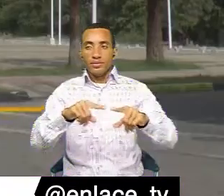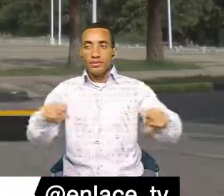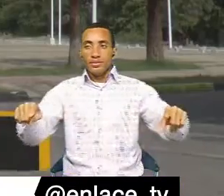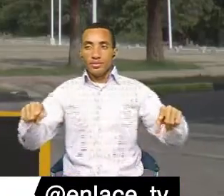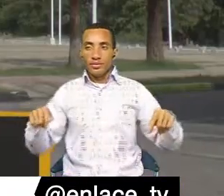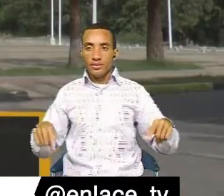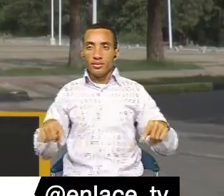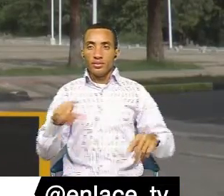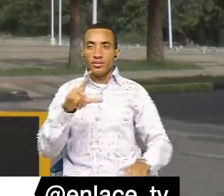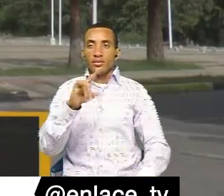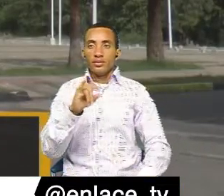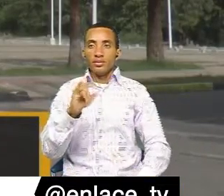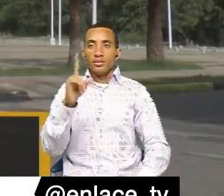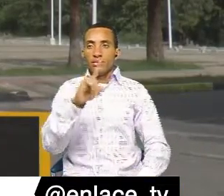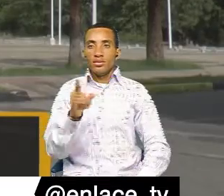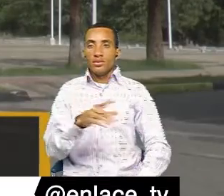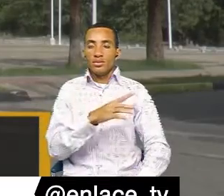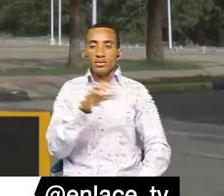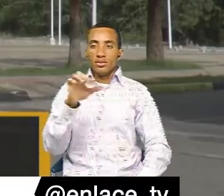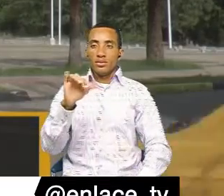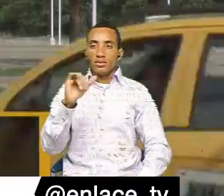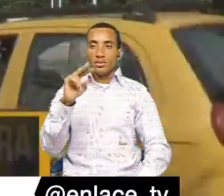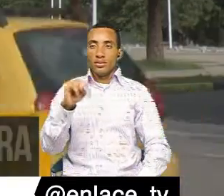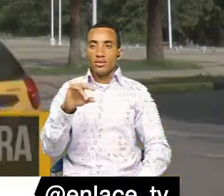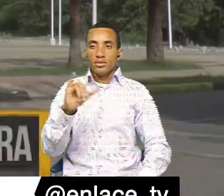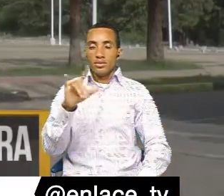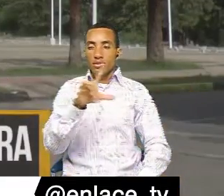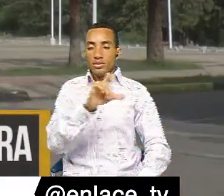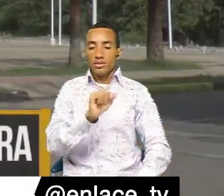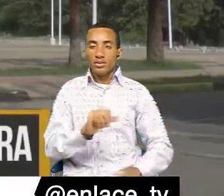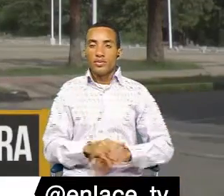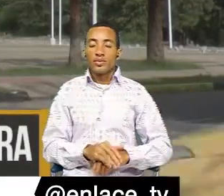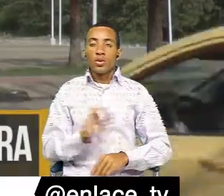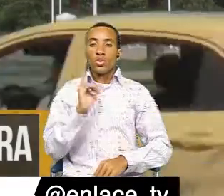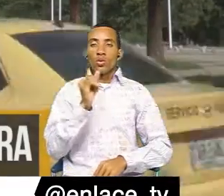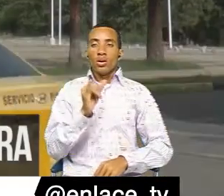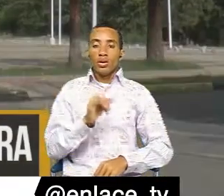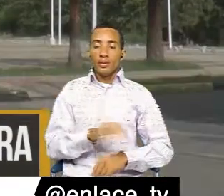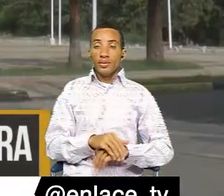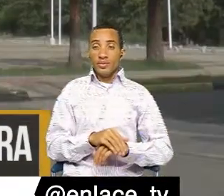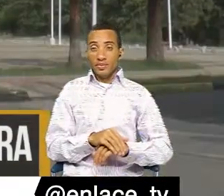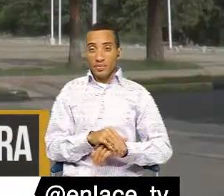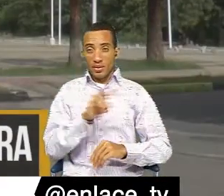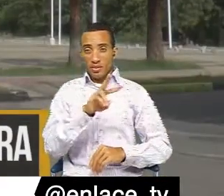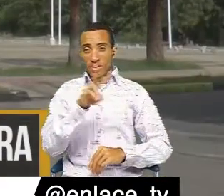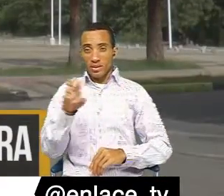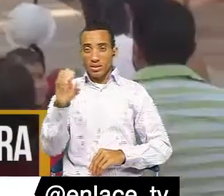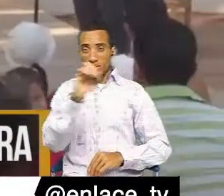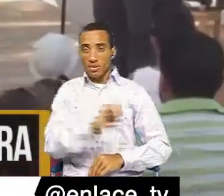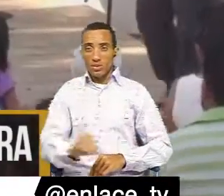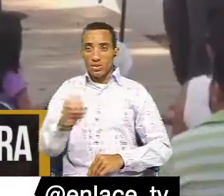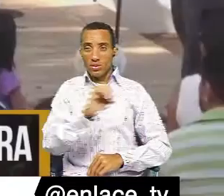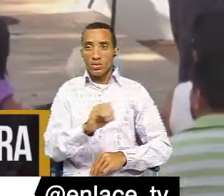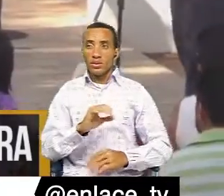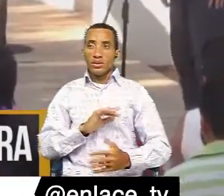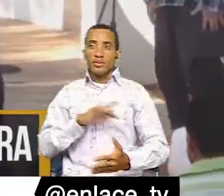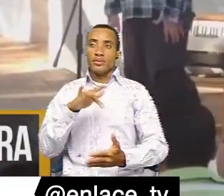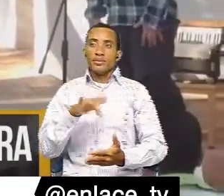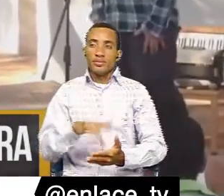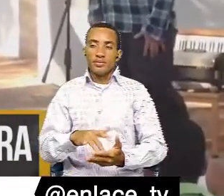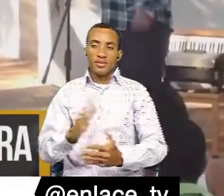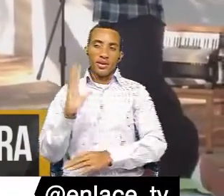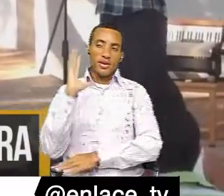la plazoleta cívica Luis Pinilla, este jueves 27 de octubre, desde las 6 de la tarde, comenzará oficialmente el Festival Internacional de Abra Palabra,